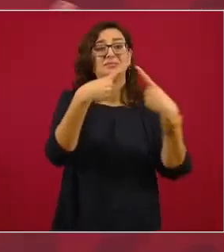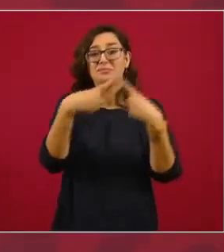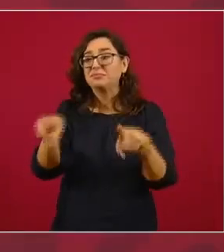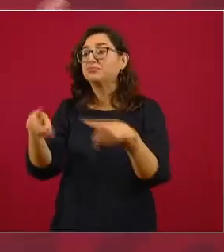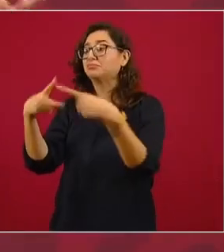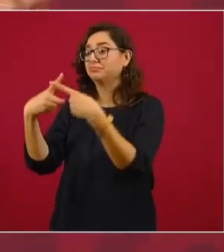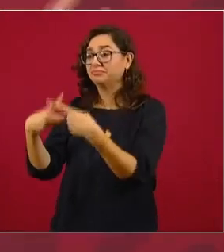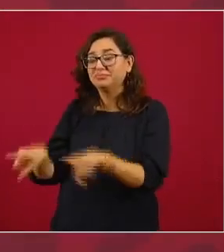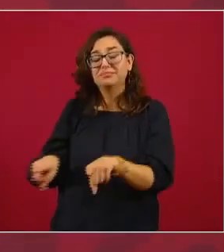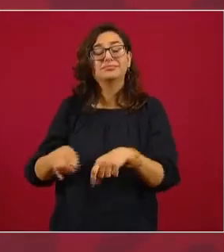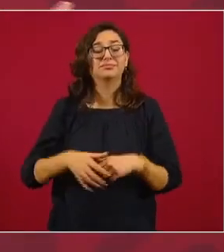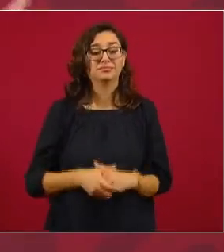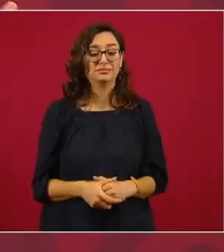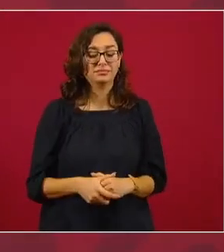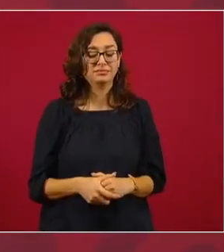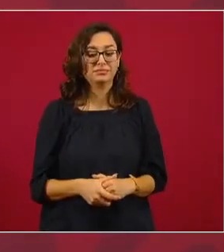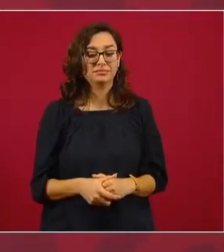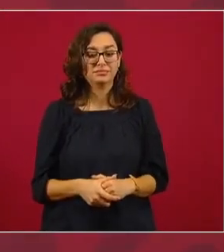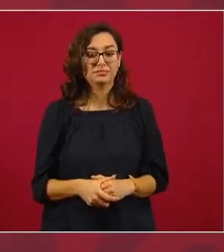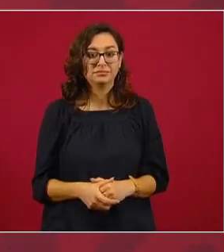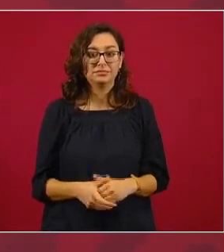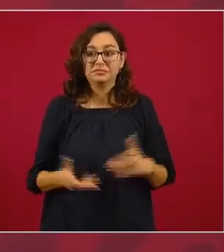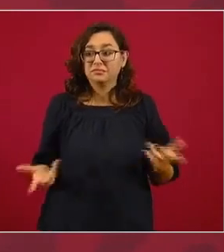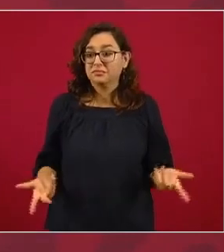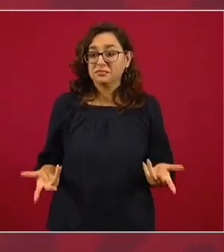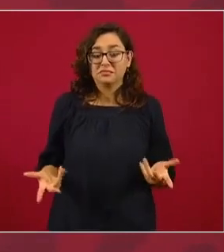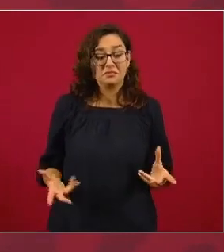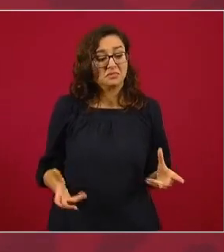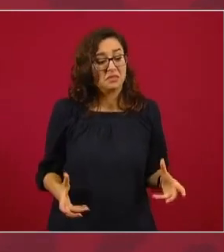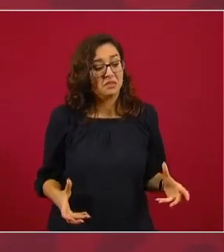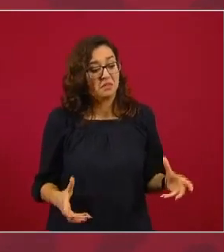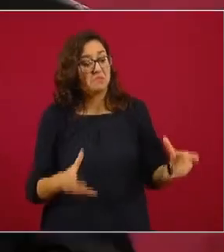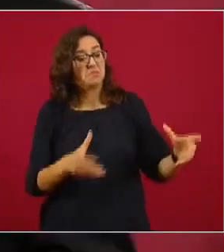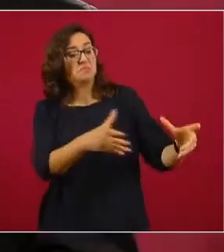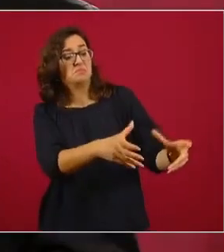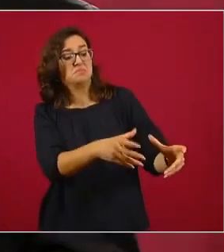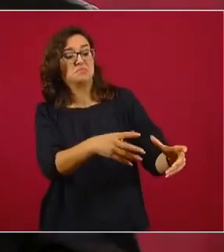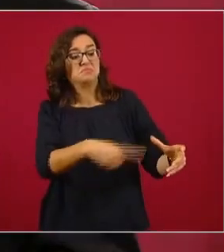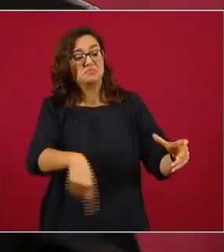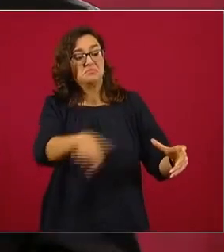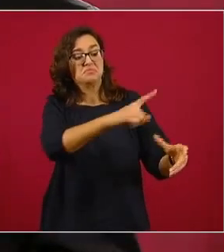¿Cómo no van a estar molestos nuestros adversarios?